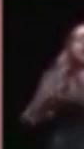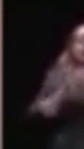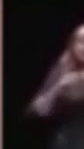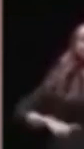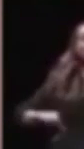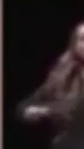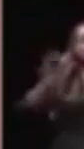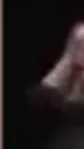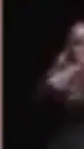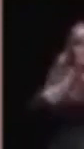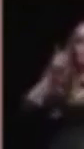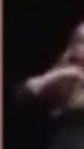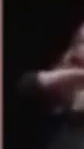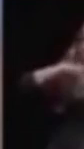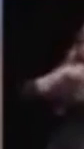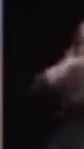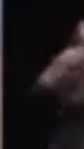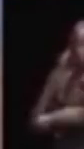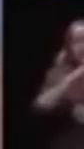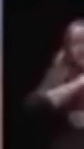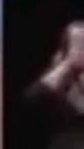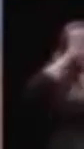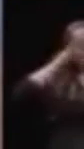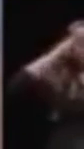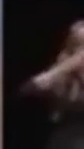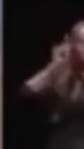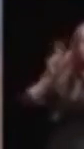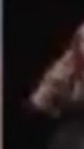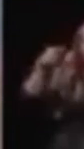Gobierno Federal, podemos retomar el camino de la